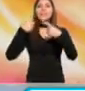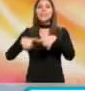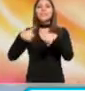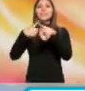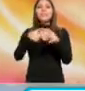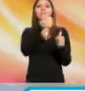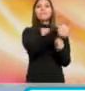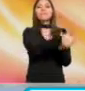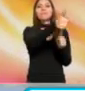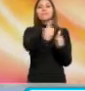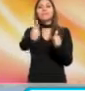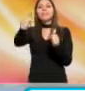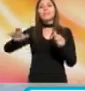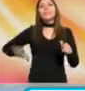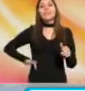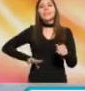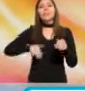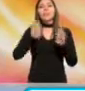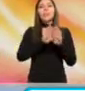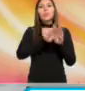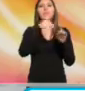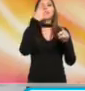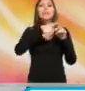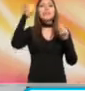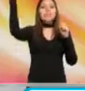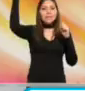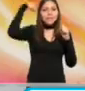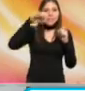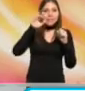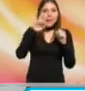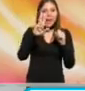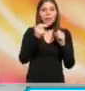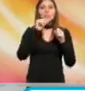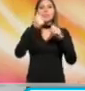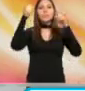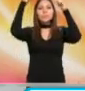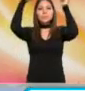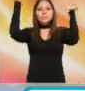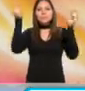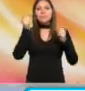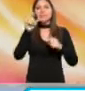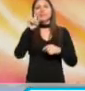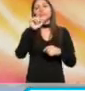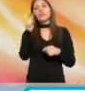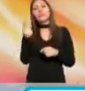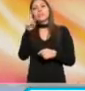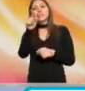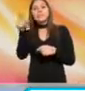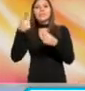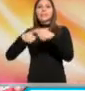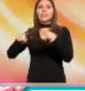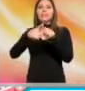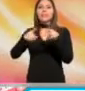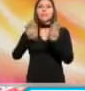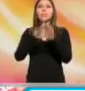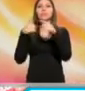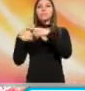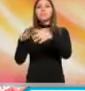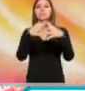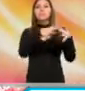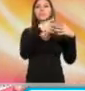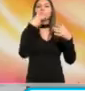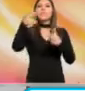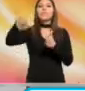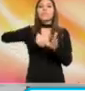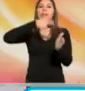que jugaban estos personajes darle una firma, aunque eran muy parecidos, de cualquier manera sí existían ciertas diferencias, ¿no? Claro, su